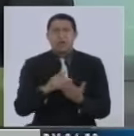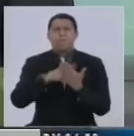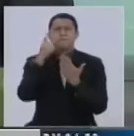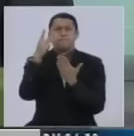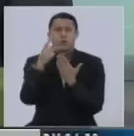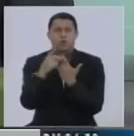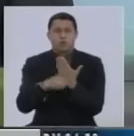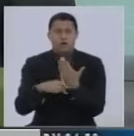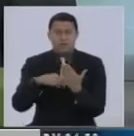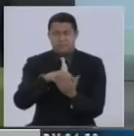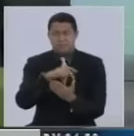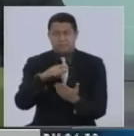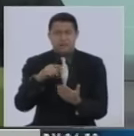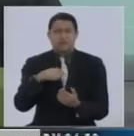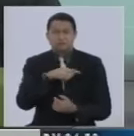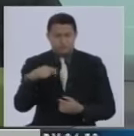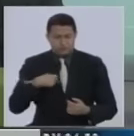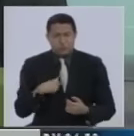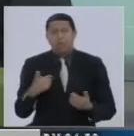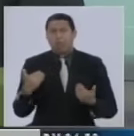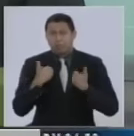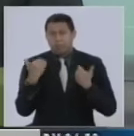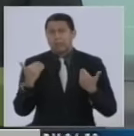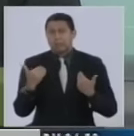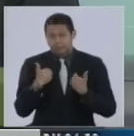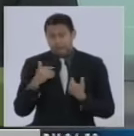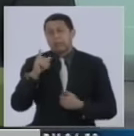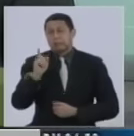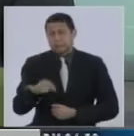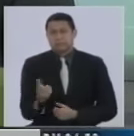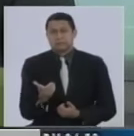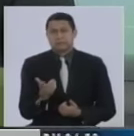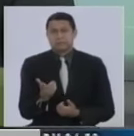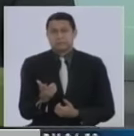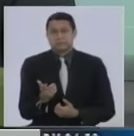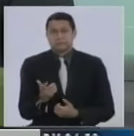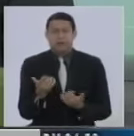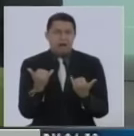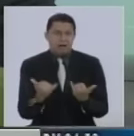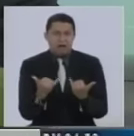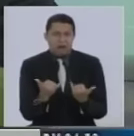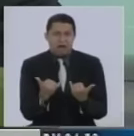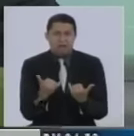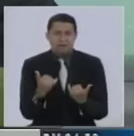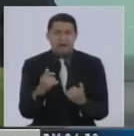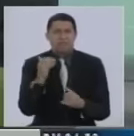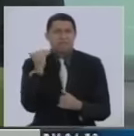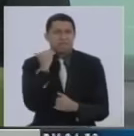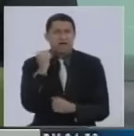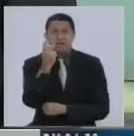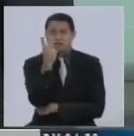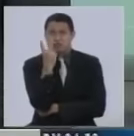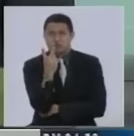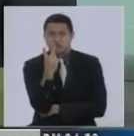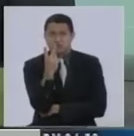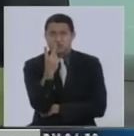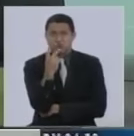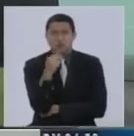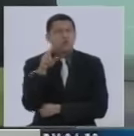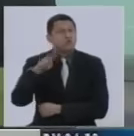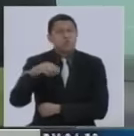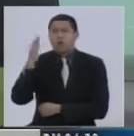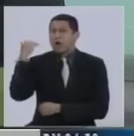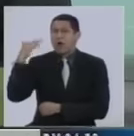de esclerosis múltiple está siendo ad de alguna forma eh en este momento tenemos fallas de dos fármacos esto nunca había